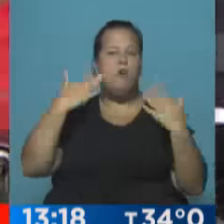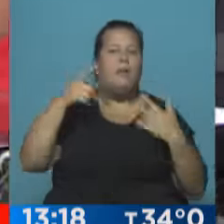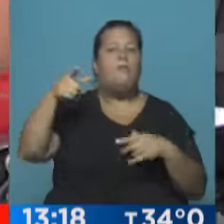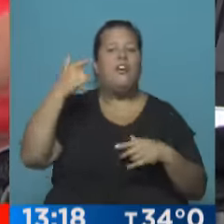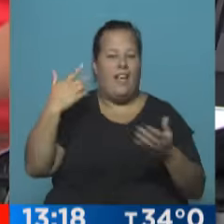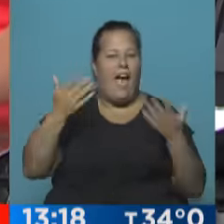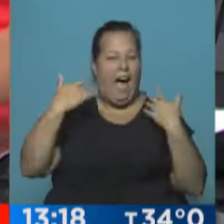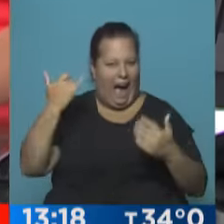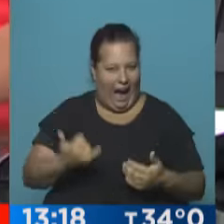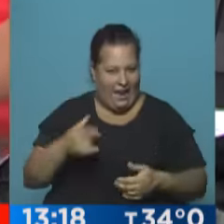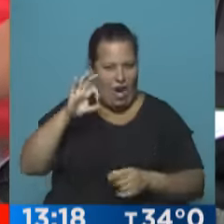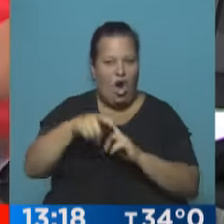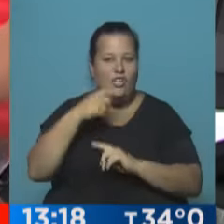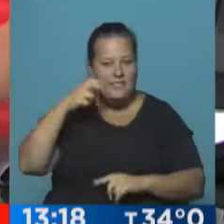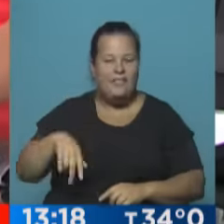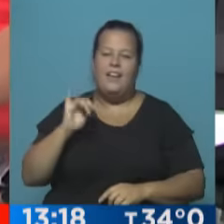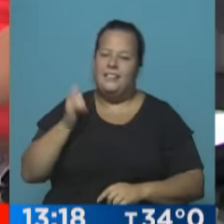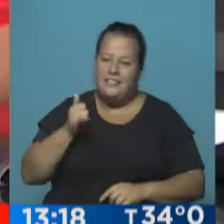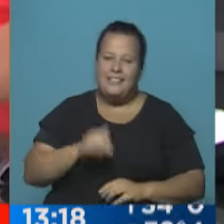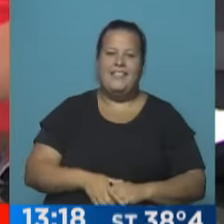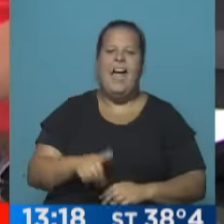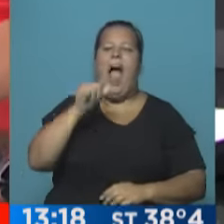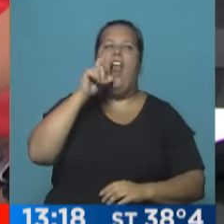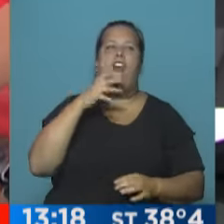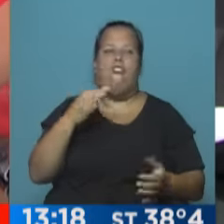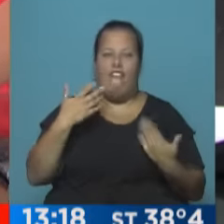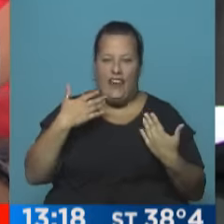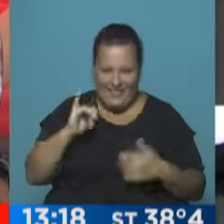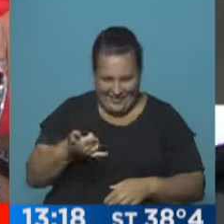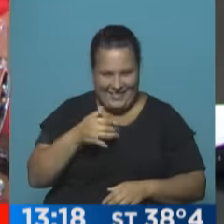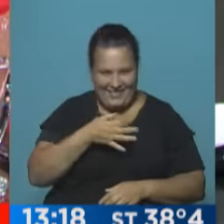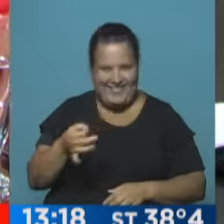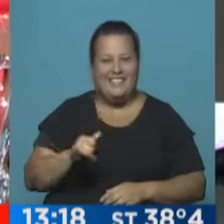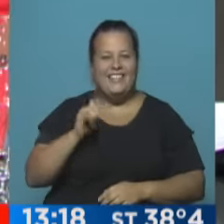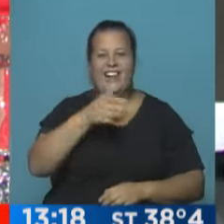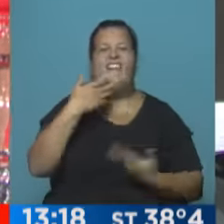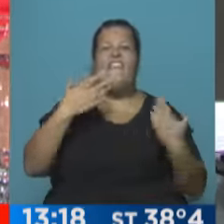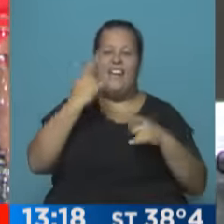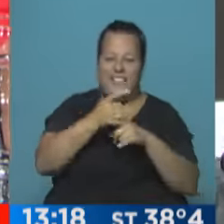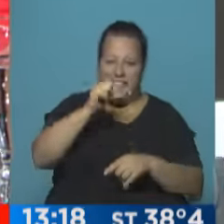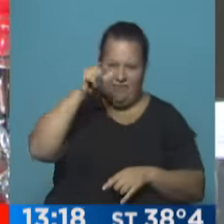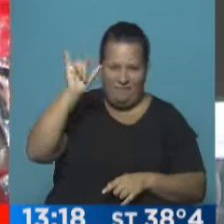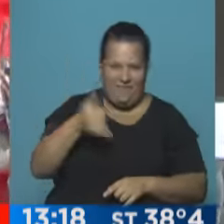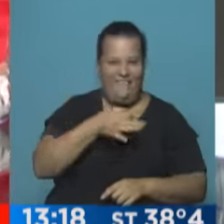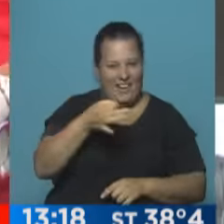hay con qué refrescarse en Cosquín. Ay, sí, pero tomar acá algo no sé. Fresquito. Sí, es cierto, ¿no? Hay siempre cosas fresquitas para tomar en Cosquín, es verdad. Bueno.